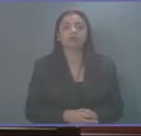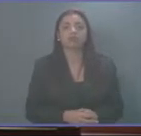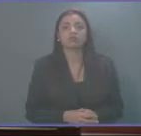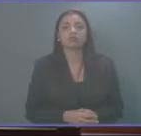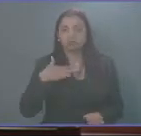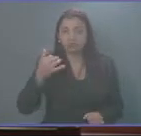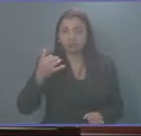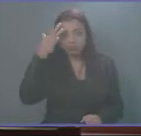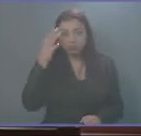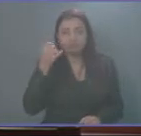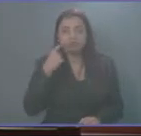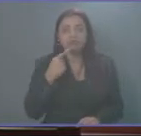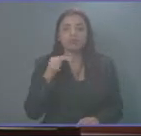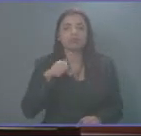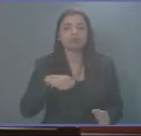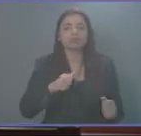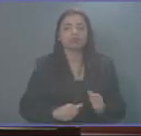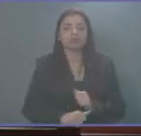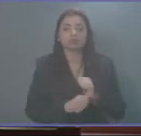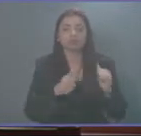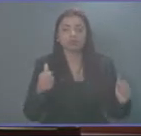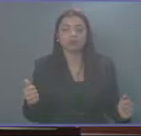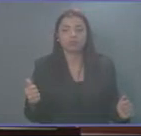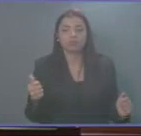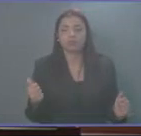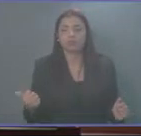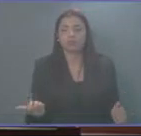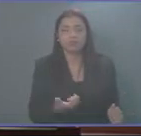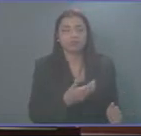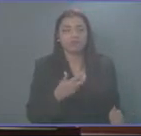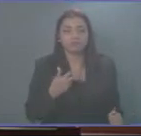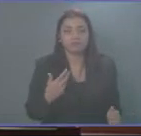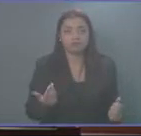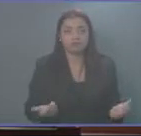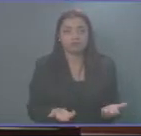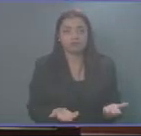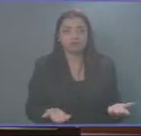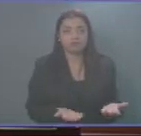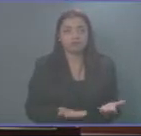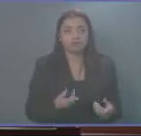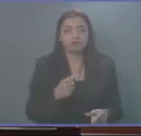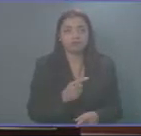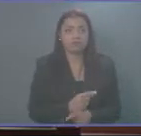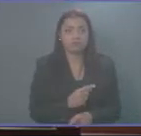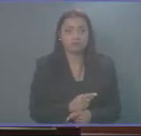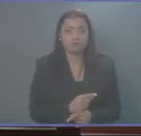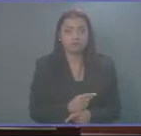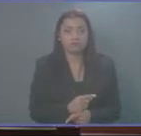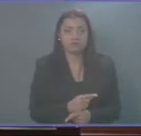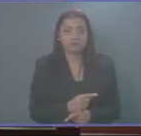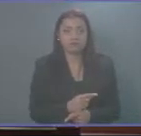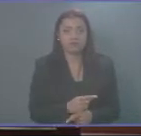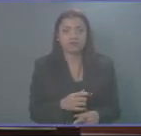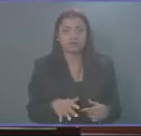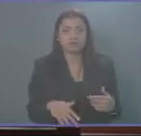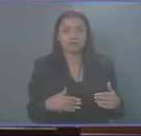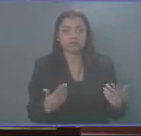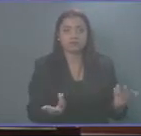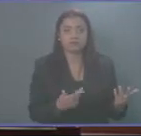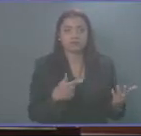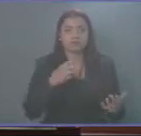Creo que esta mañana estamos haciendo lo correcto al reconocer este